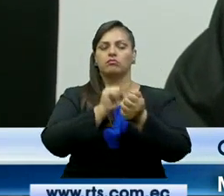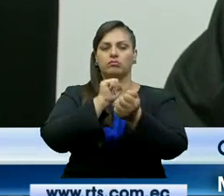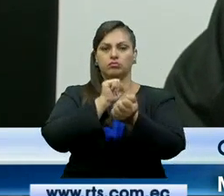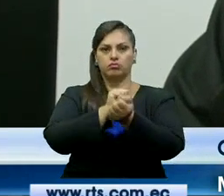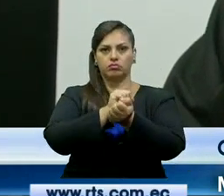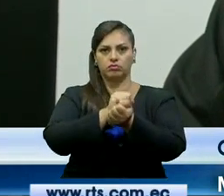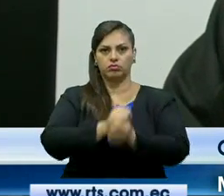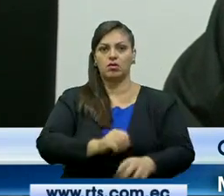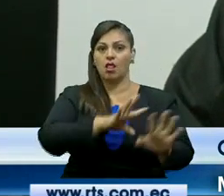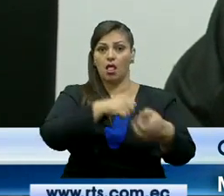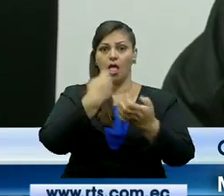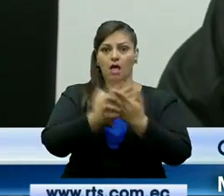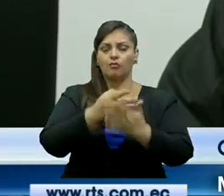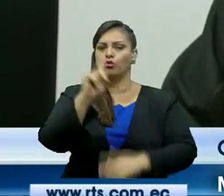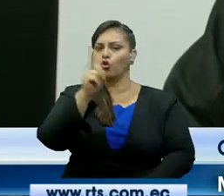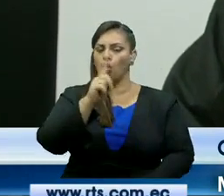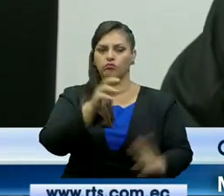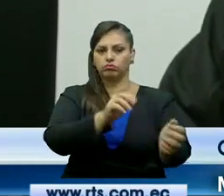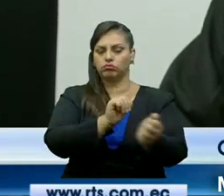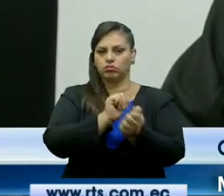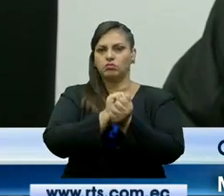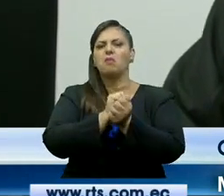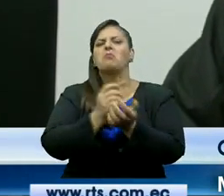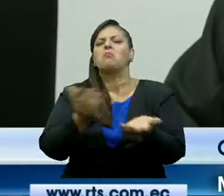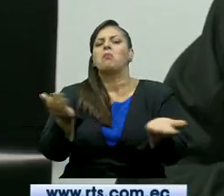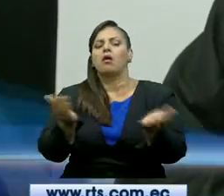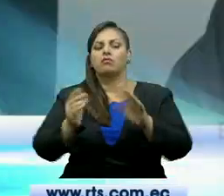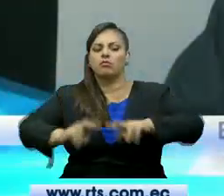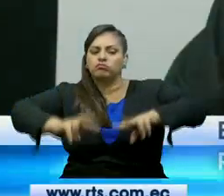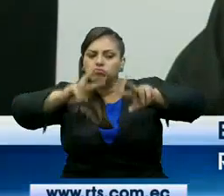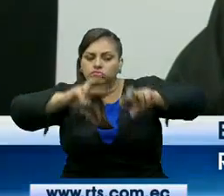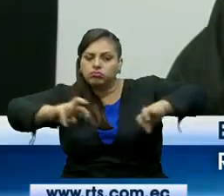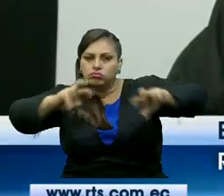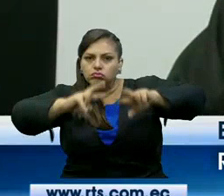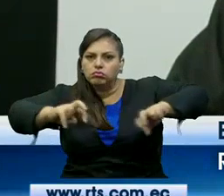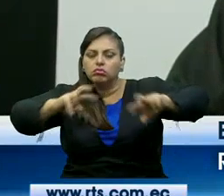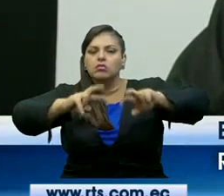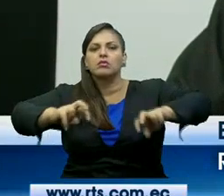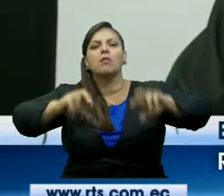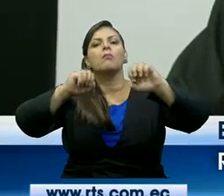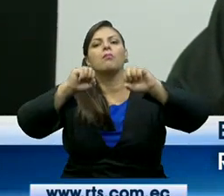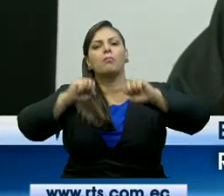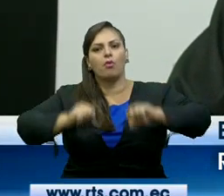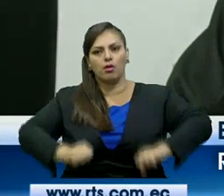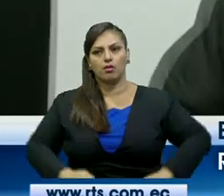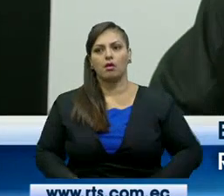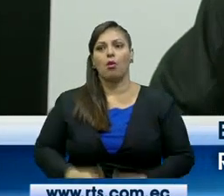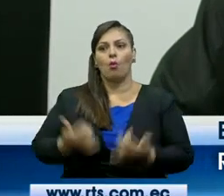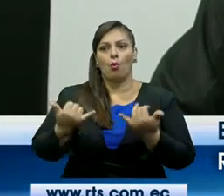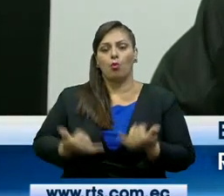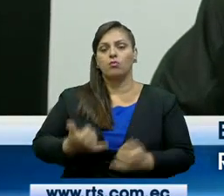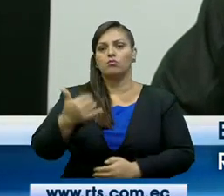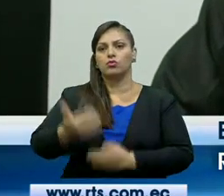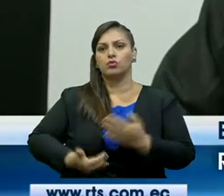no está detenido, está retenido, para que continúe con una diligencia judicial el día de hoy.